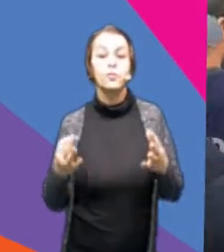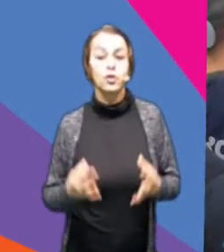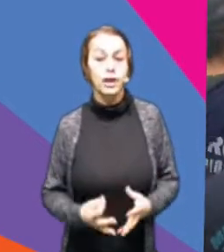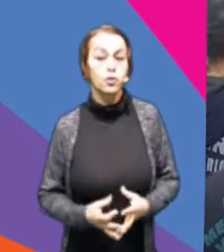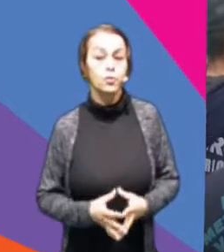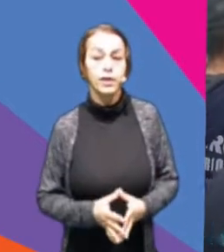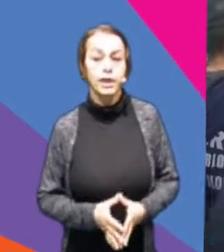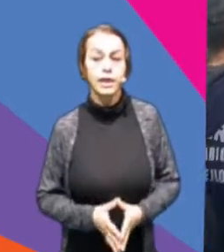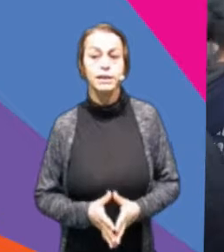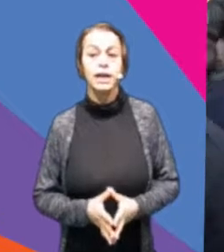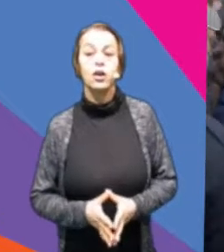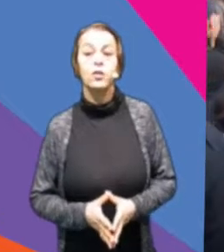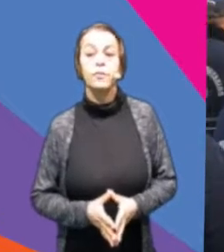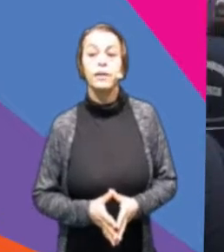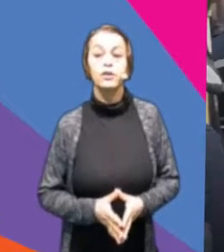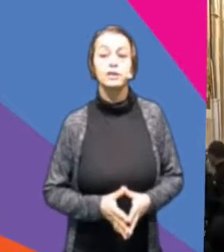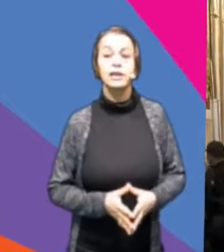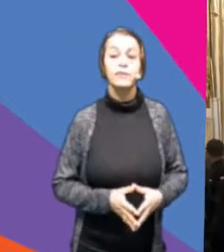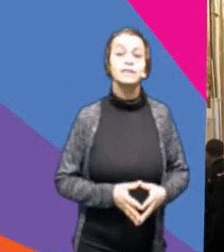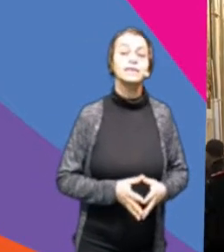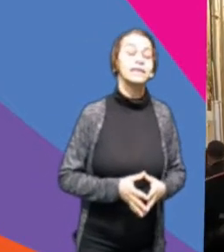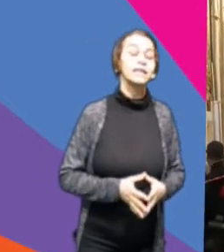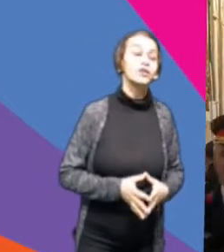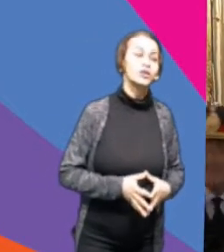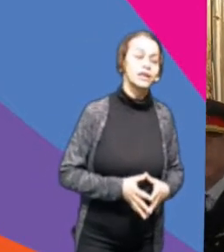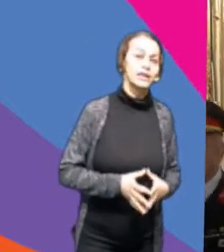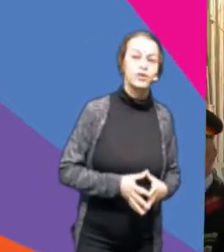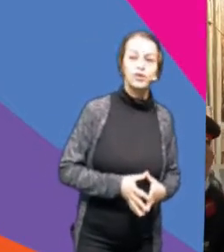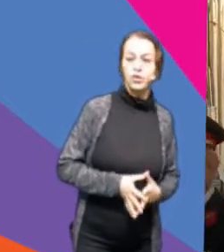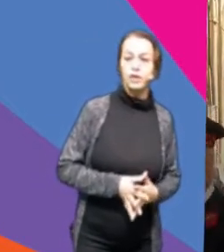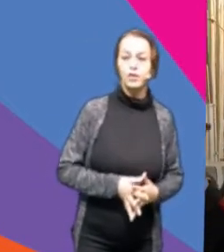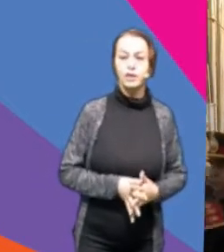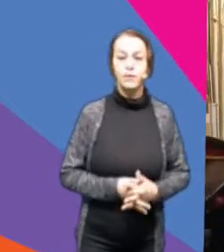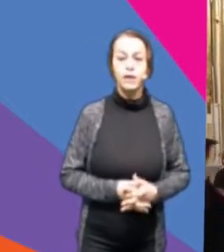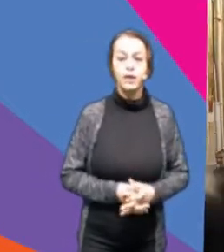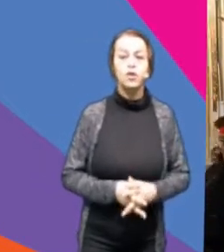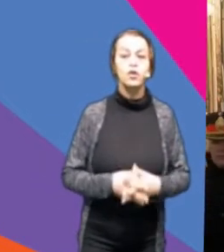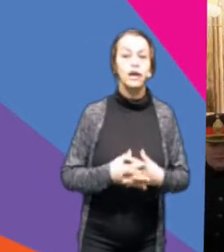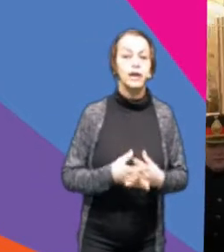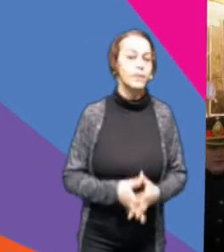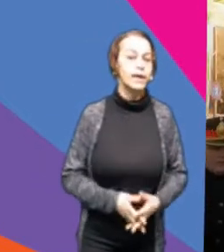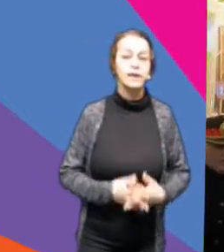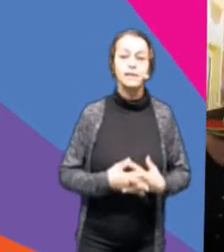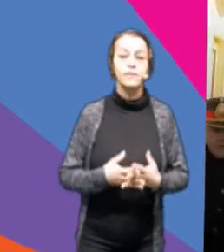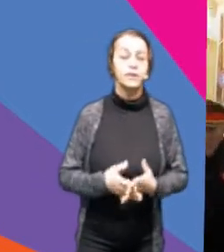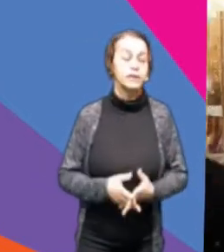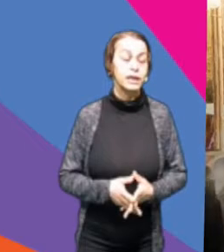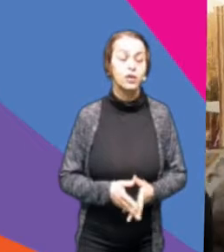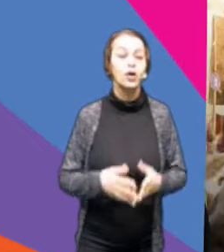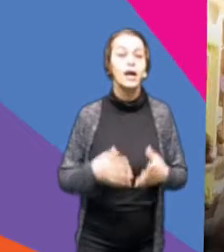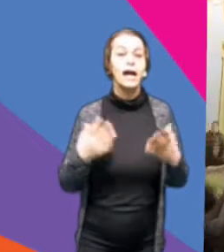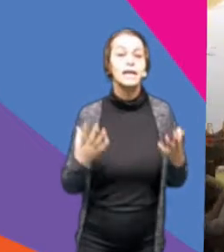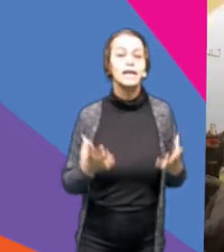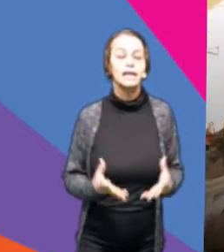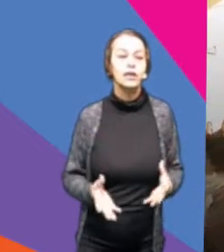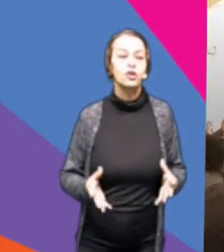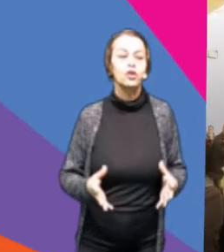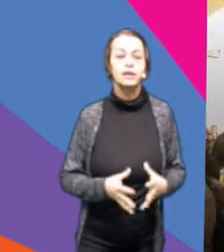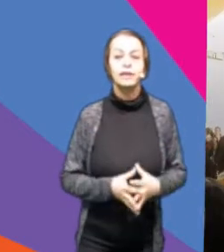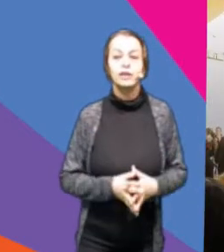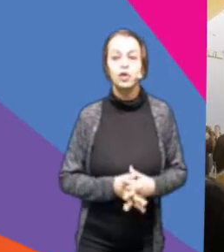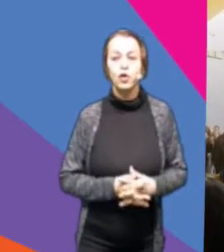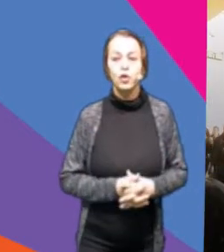la comunidad. Los bomberos celebran 138 años de trabajo con caravanas y festejo alrededor